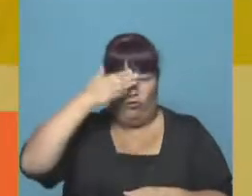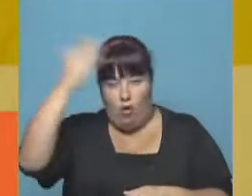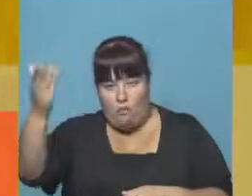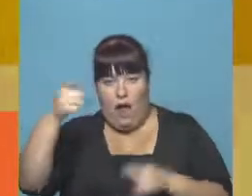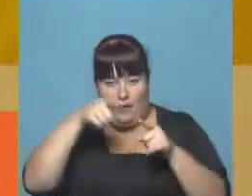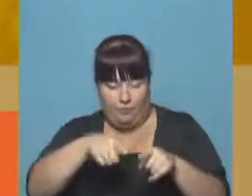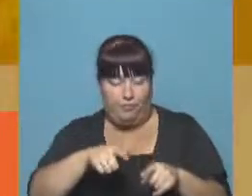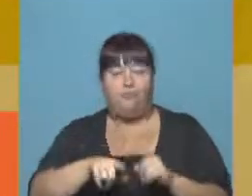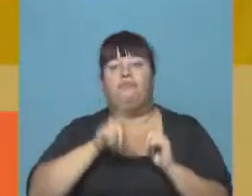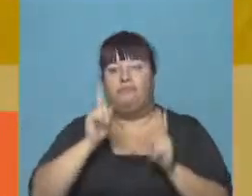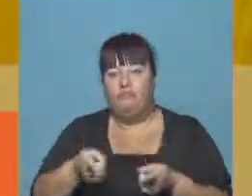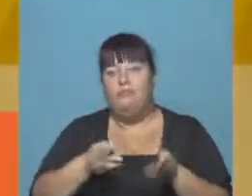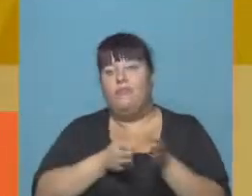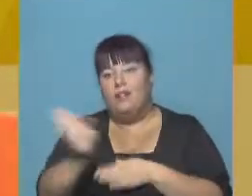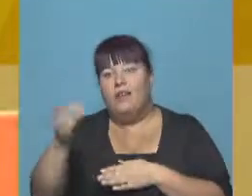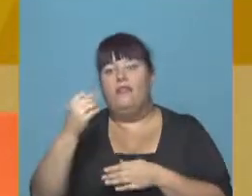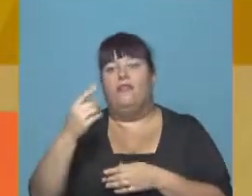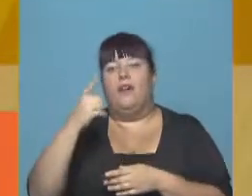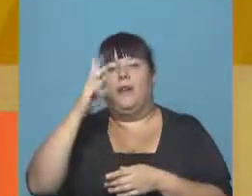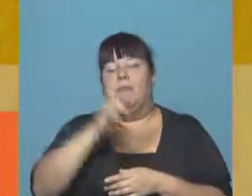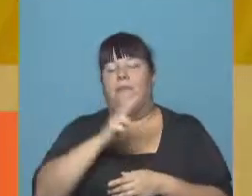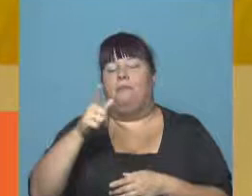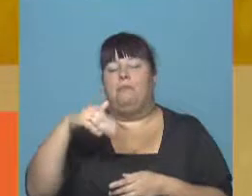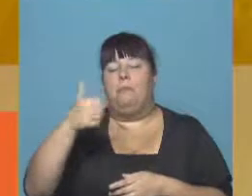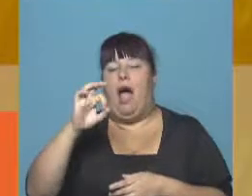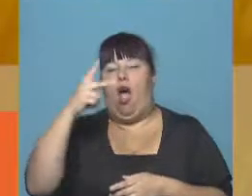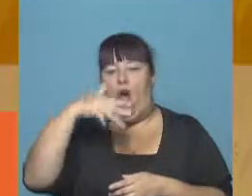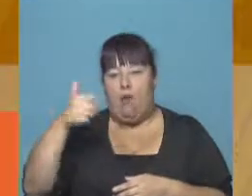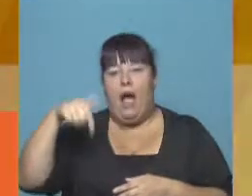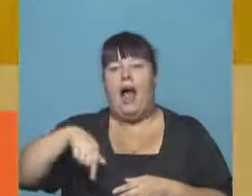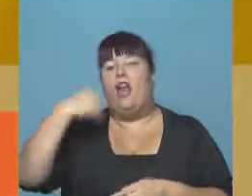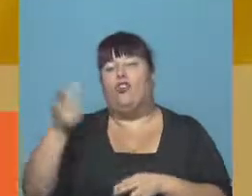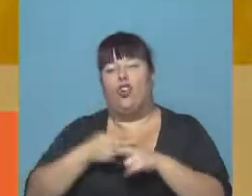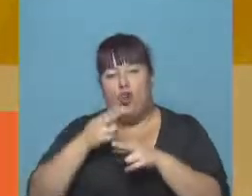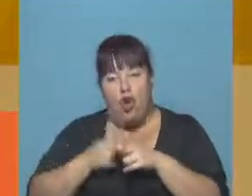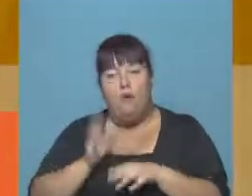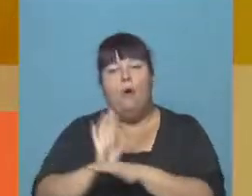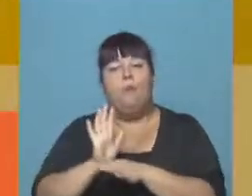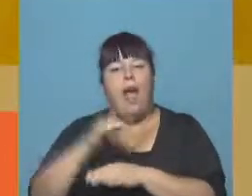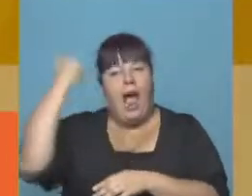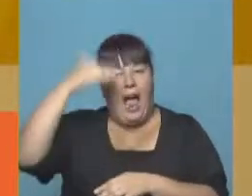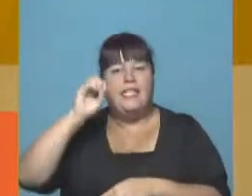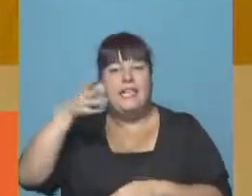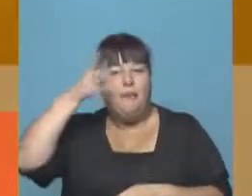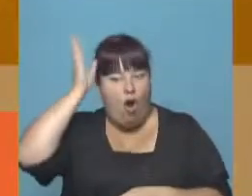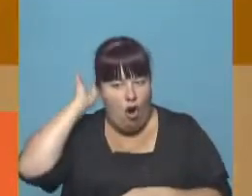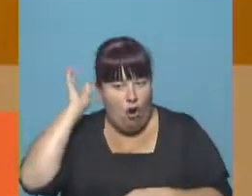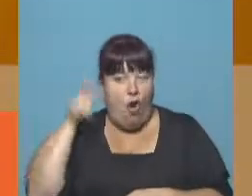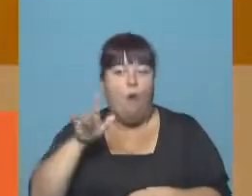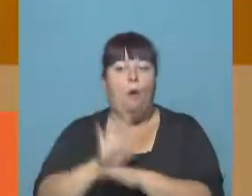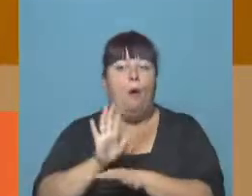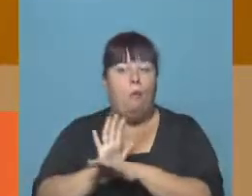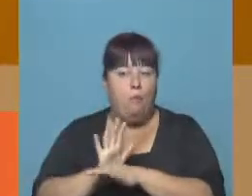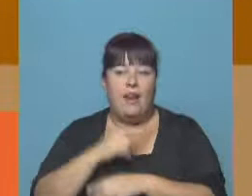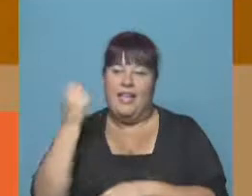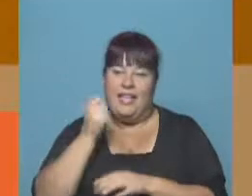ese caso, y era la ruta trazada por el profeta Mahoma, y ahora se llama Rumiyah. Rumiyah significa en árabe Roma. ¿Esto qué significa? Que